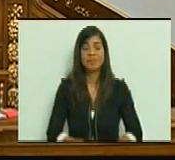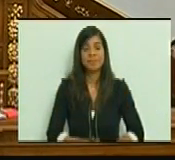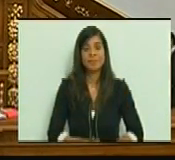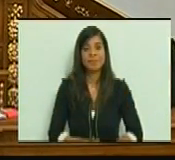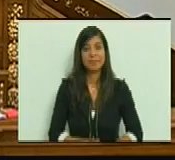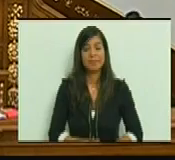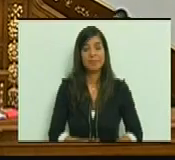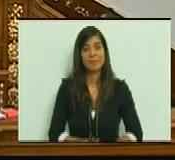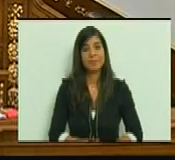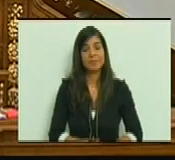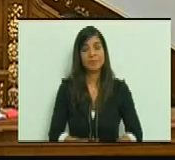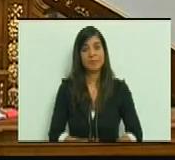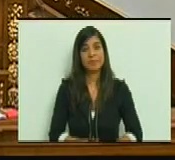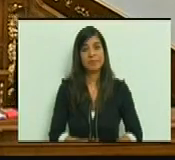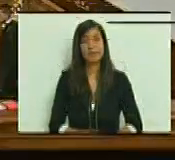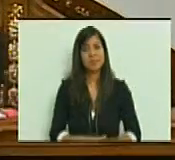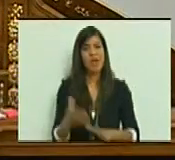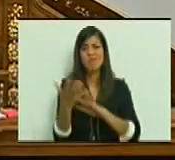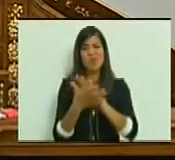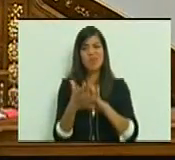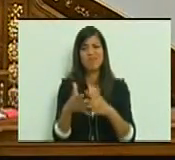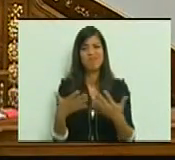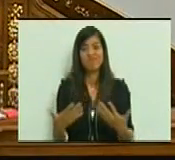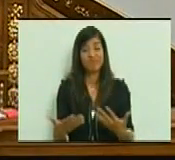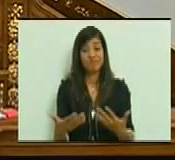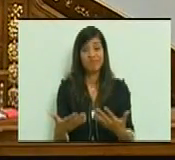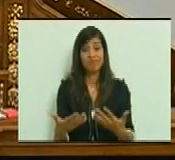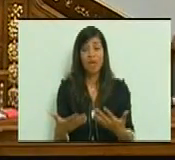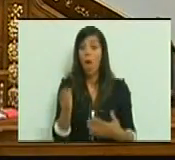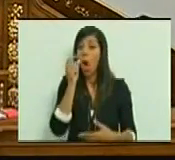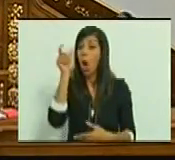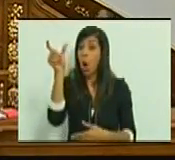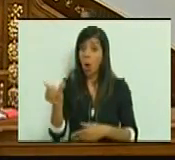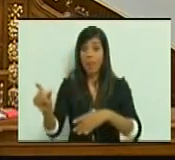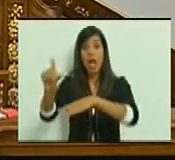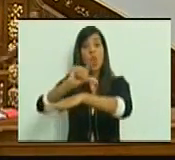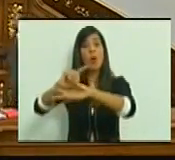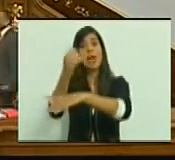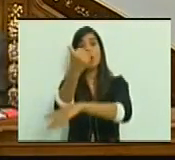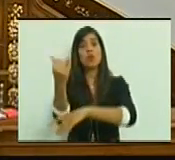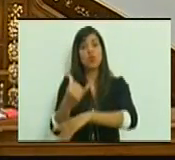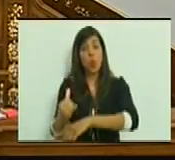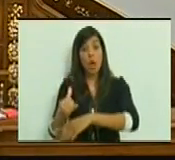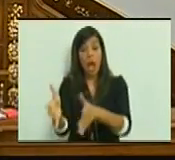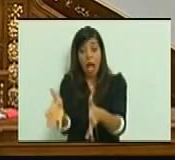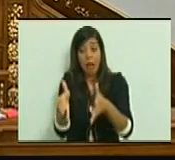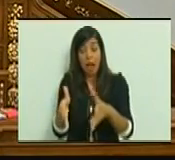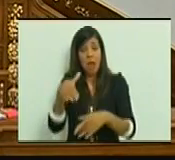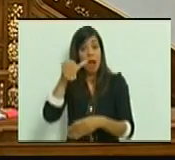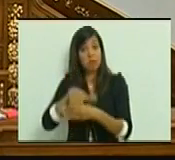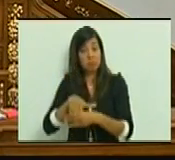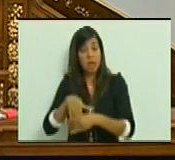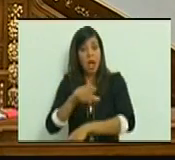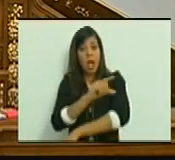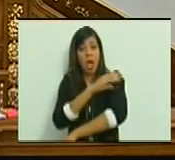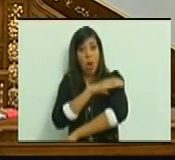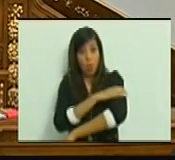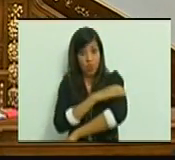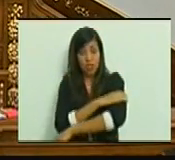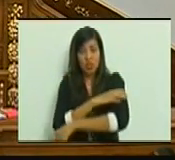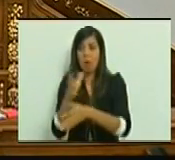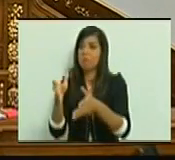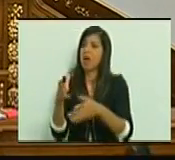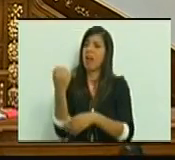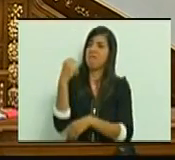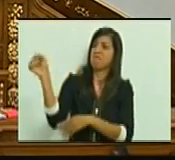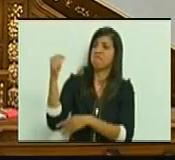Vale precisar que esta situación obedece a la negativa del mandatario electo Juan Pablo Guanipa del partido Primero Justicia a juramentarse